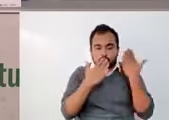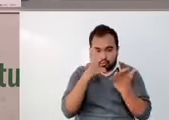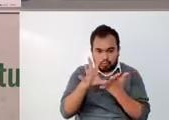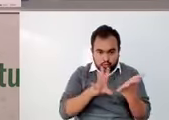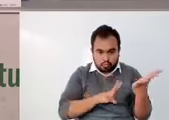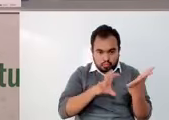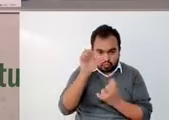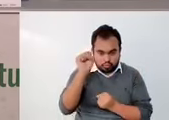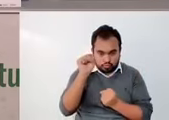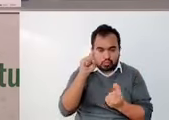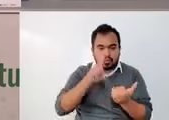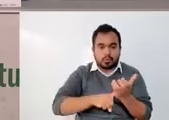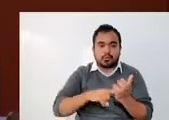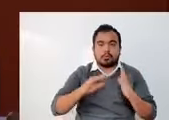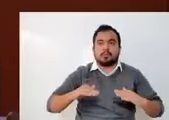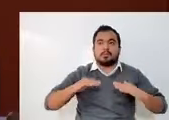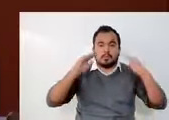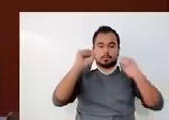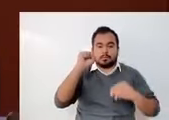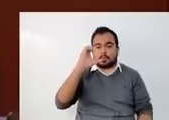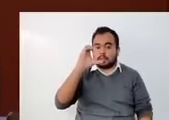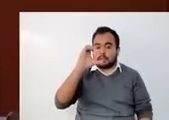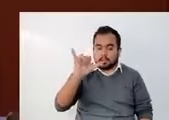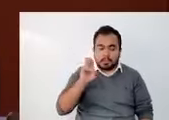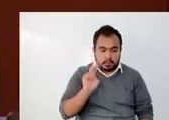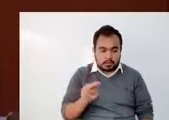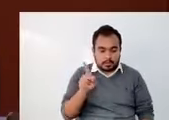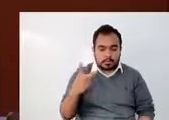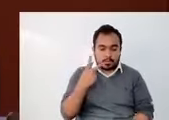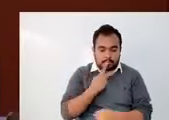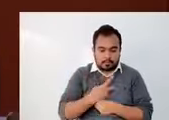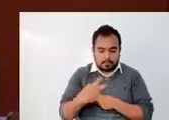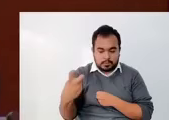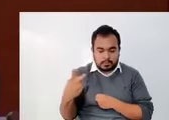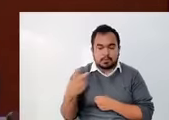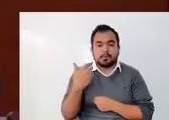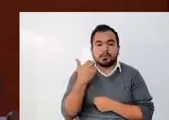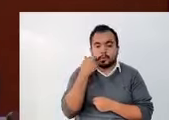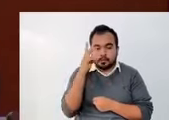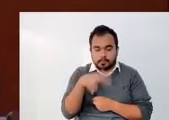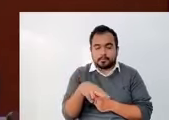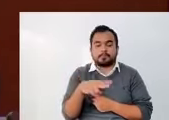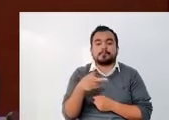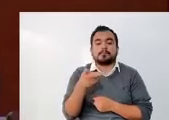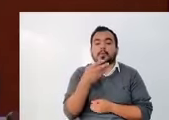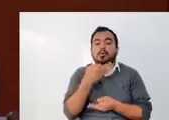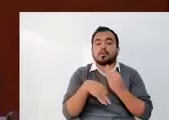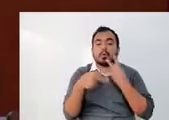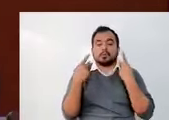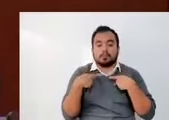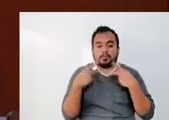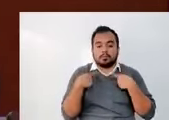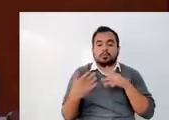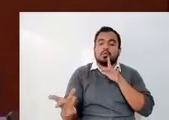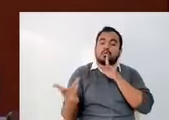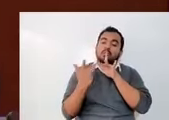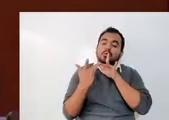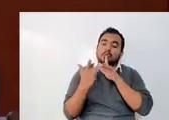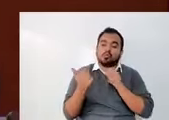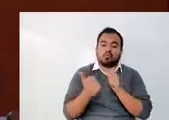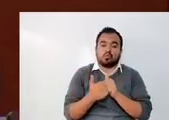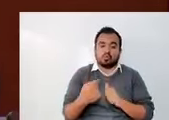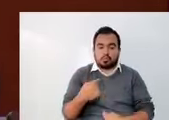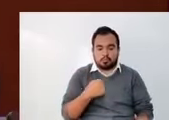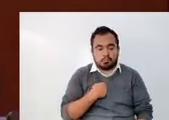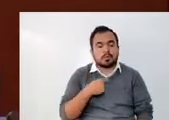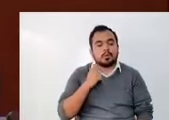y a la Suprema Corte de Justicia de la Nación por esta invitación. Quiero singularizarla en las personas que se pusieron en contacto conmigo y que fueron, pues